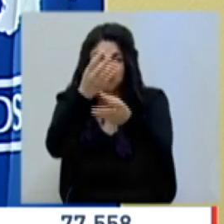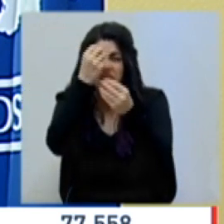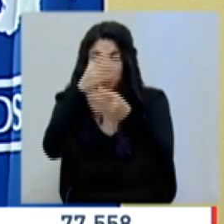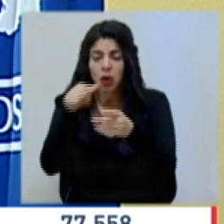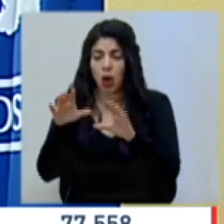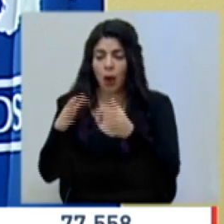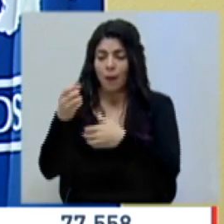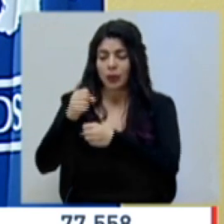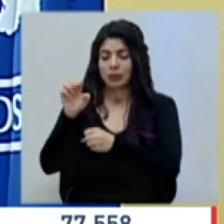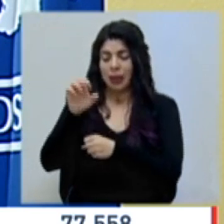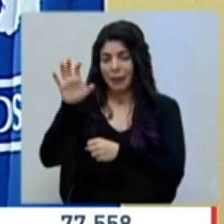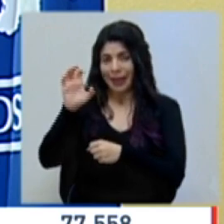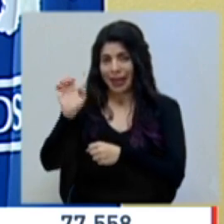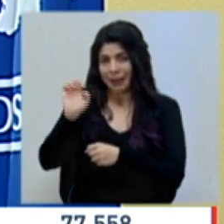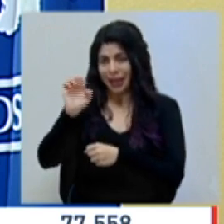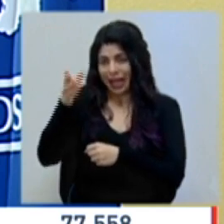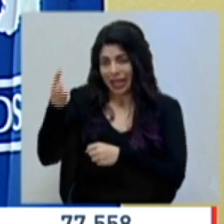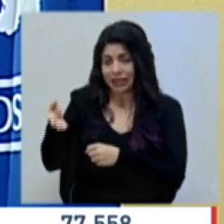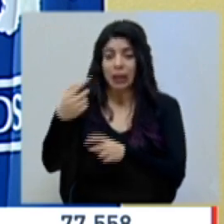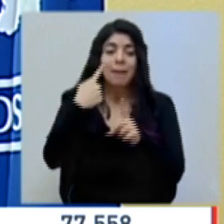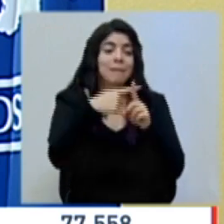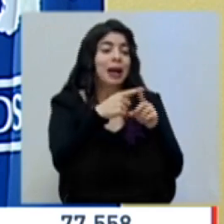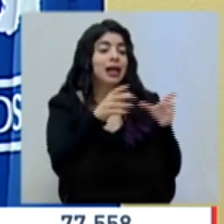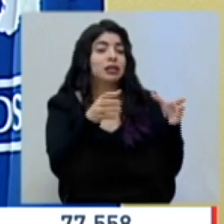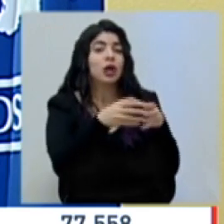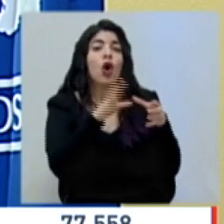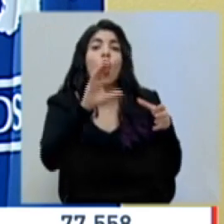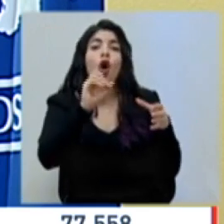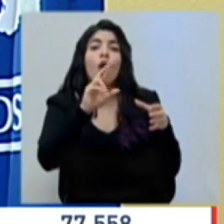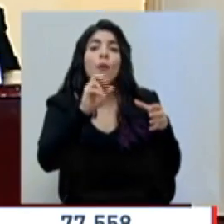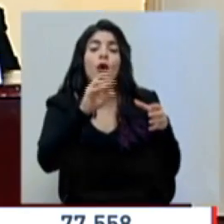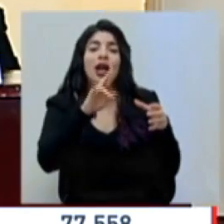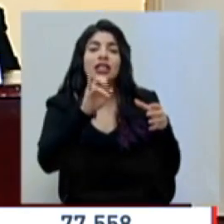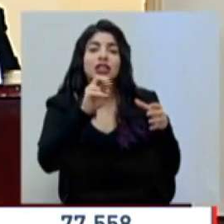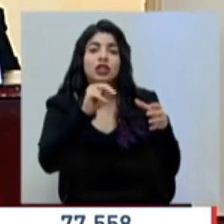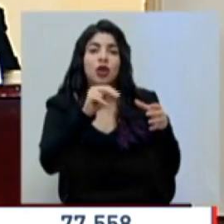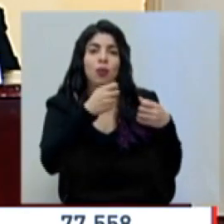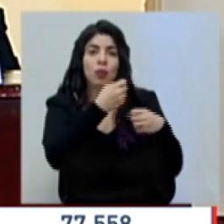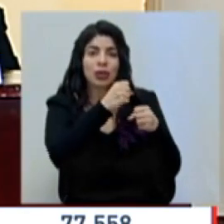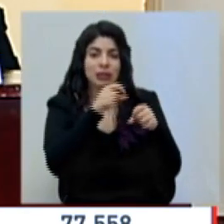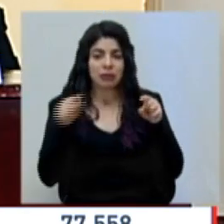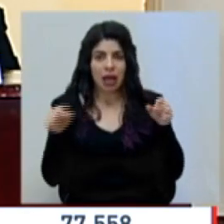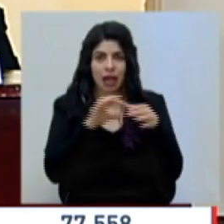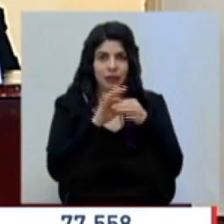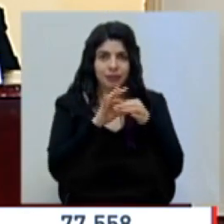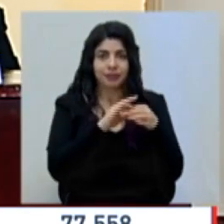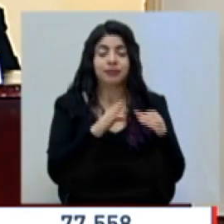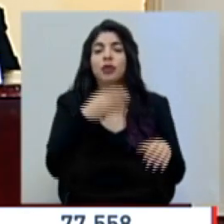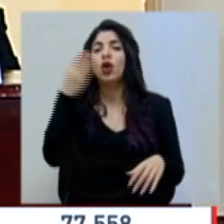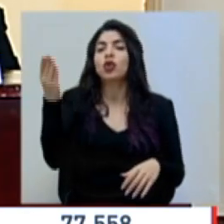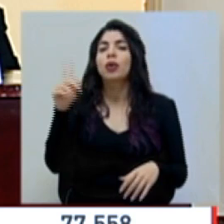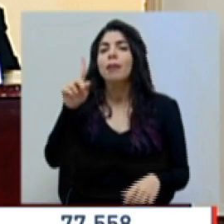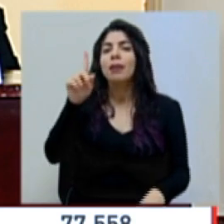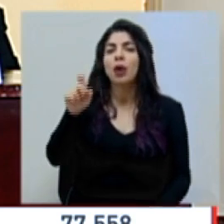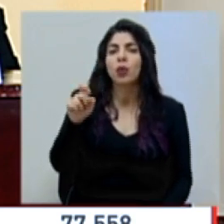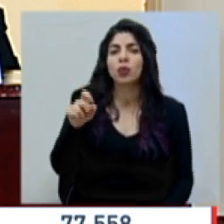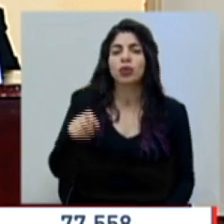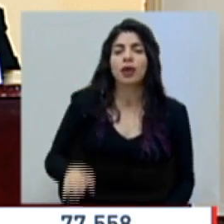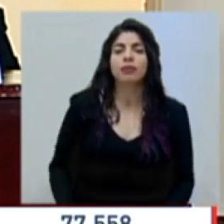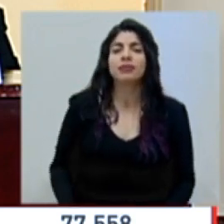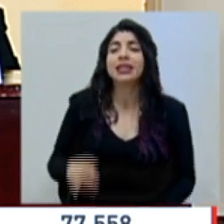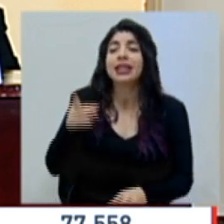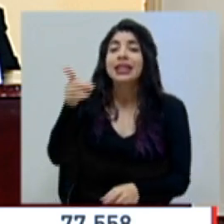Municipal de Emergencia y también con la Corporación Municipal. Por último, con TCR.cr consulta al director del